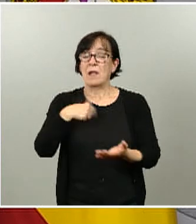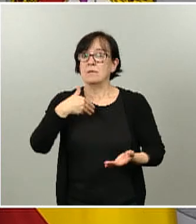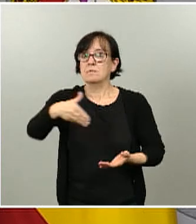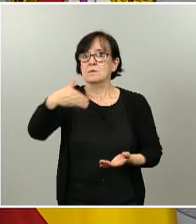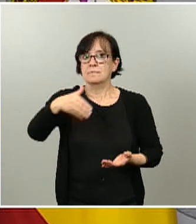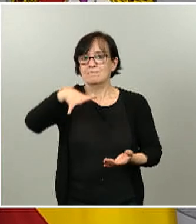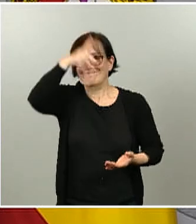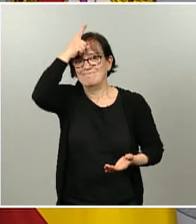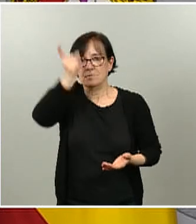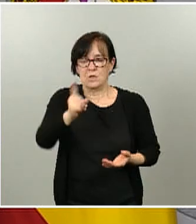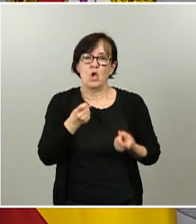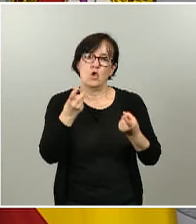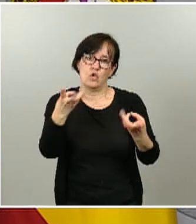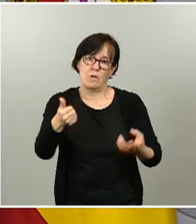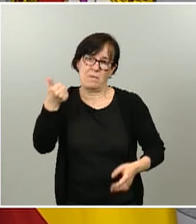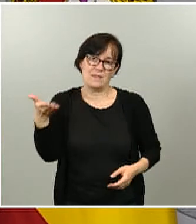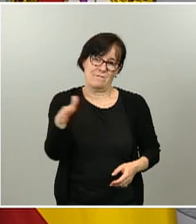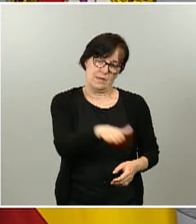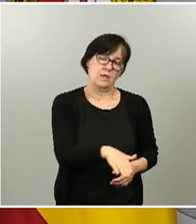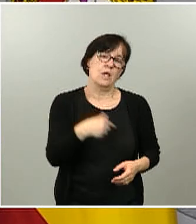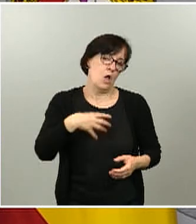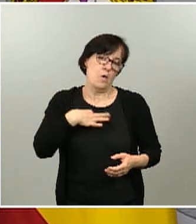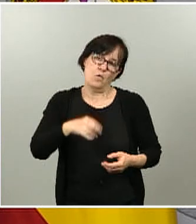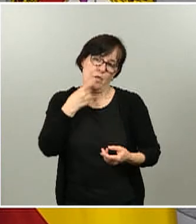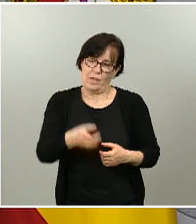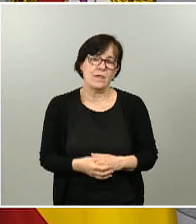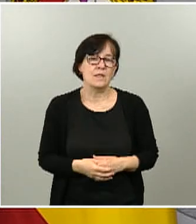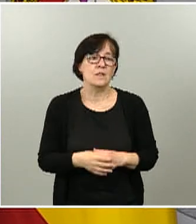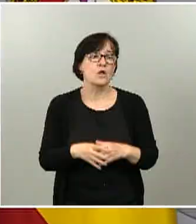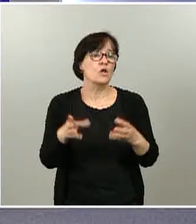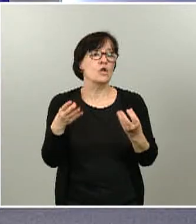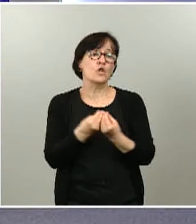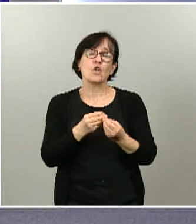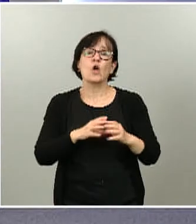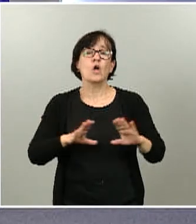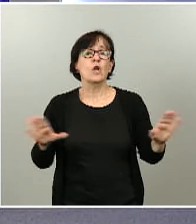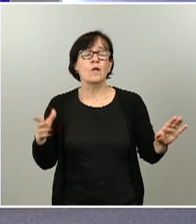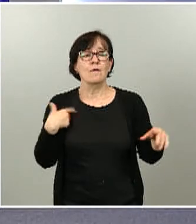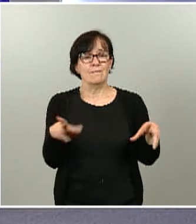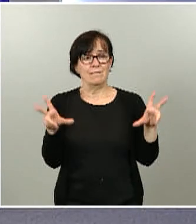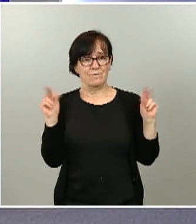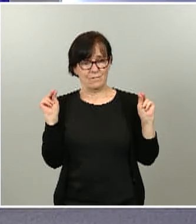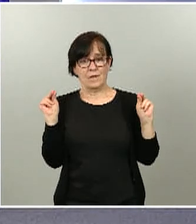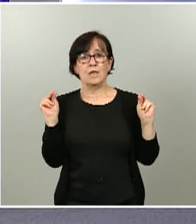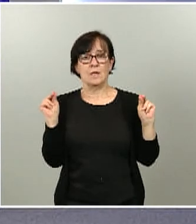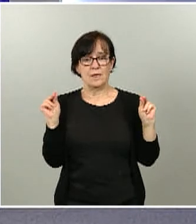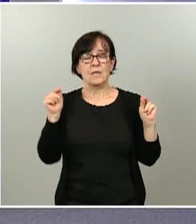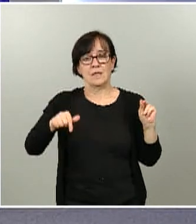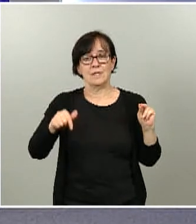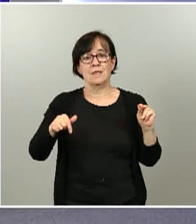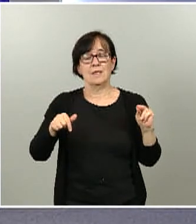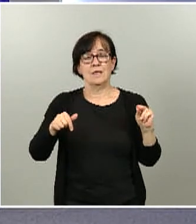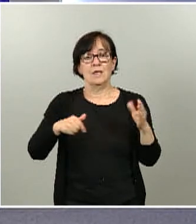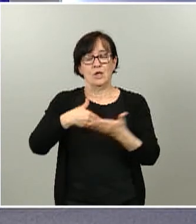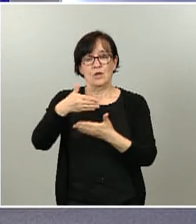de fallecimientos. Eso es lo que le puedo decir y con ello creo que terminamos esta comparecencia agradeciéndole